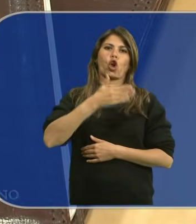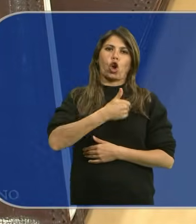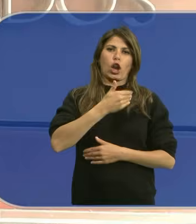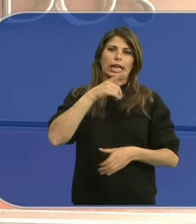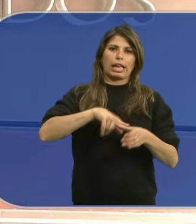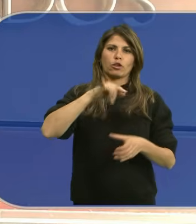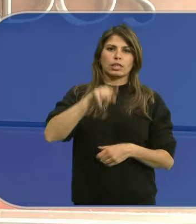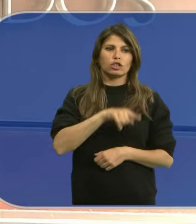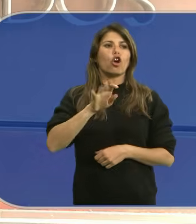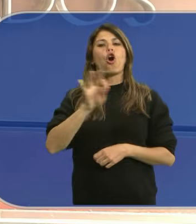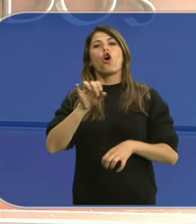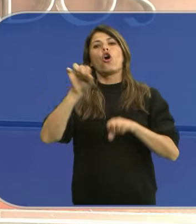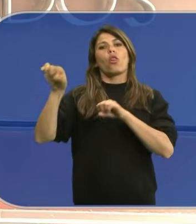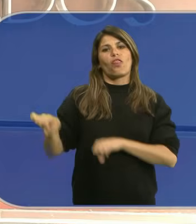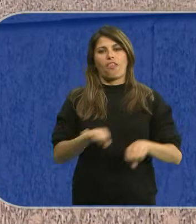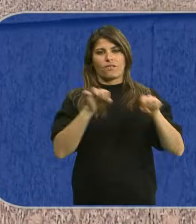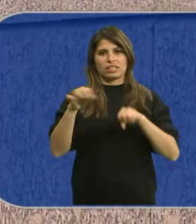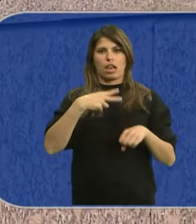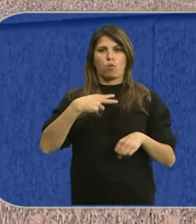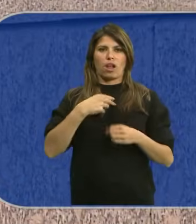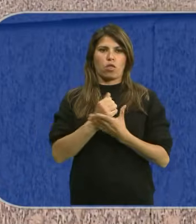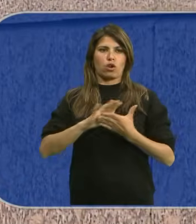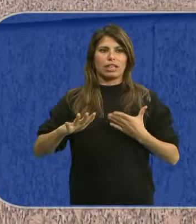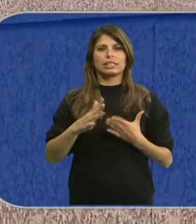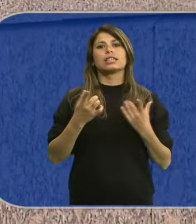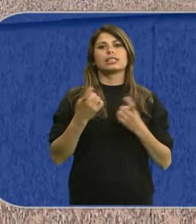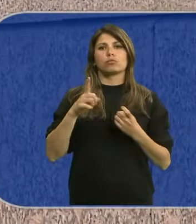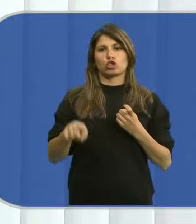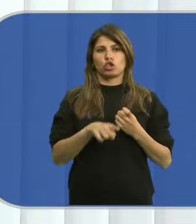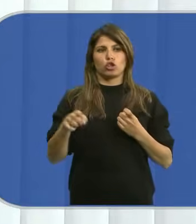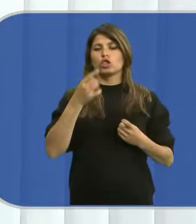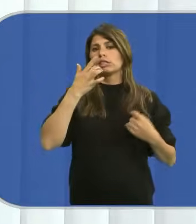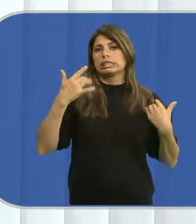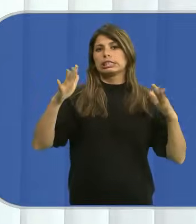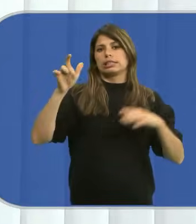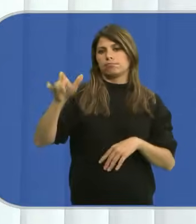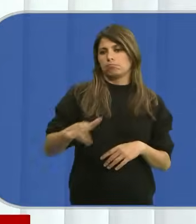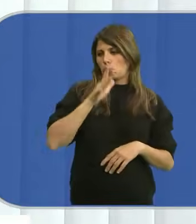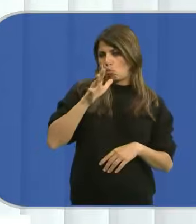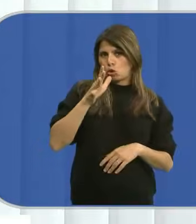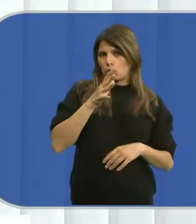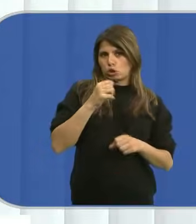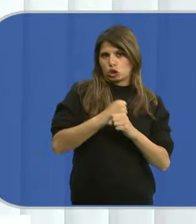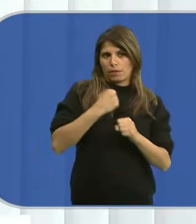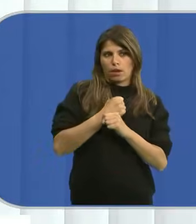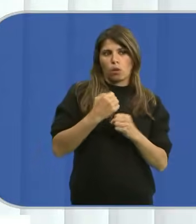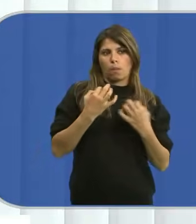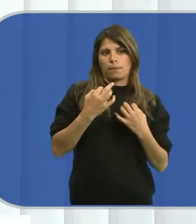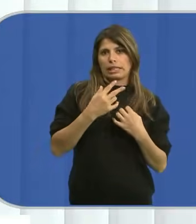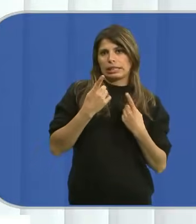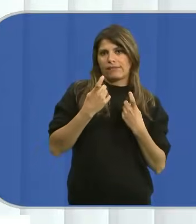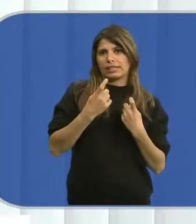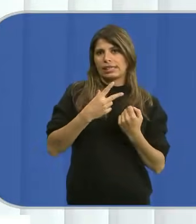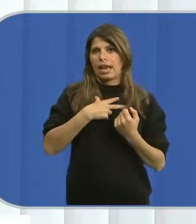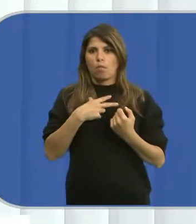hemos necesitado defensa jurídica, quizá la opción menos conocida. Si el trabajador ha tenido que recurrir por motivo del trabajo a un abogado, por